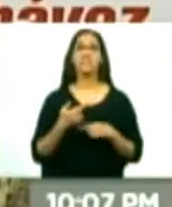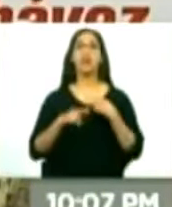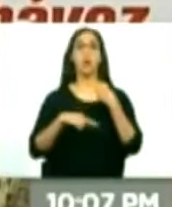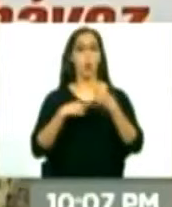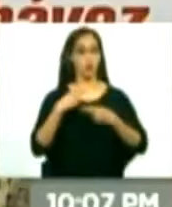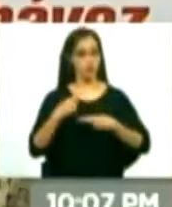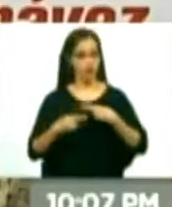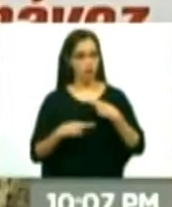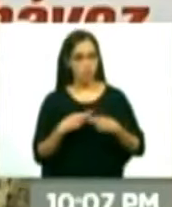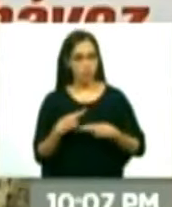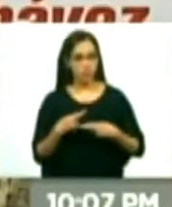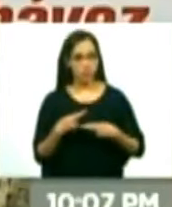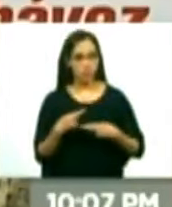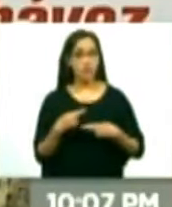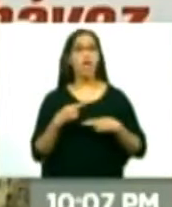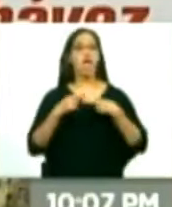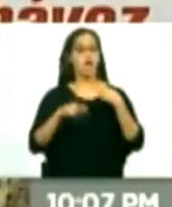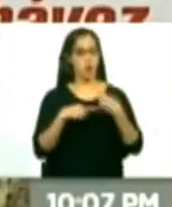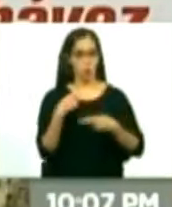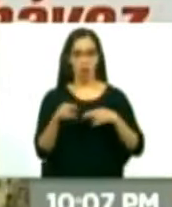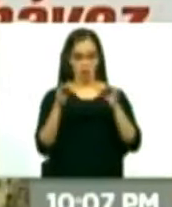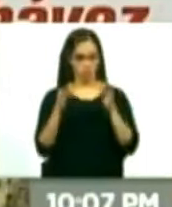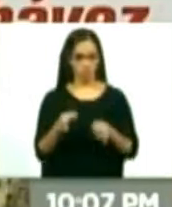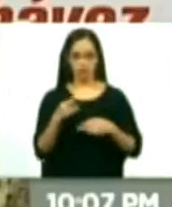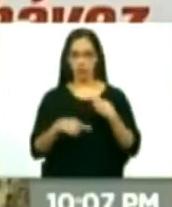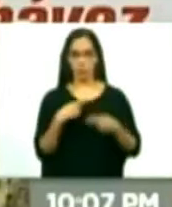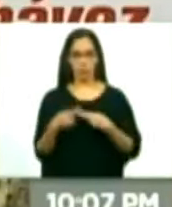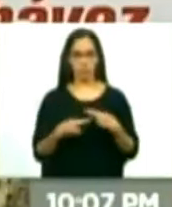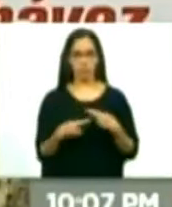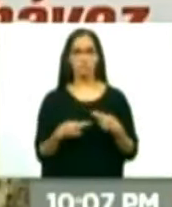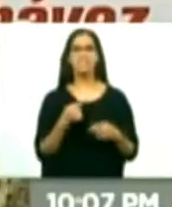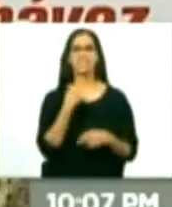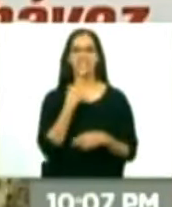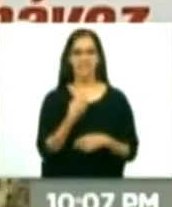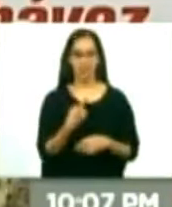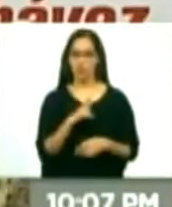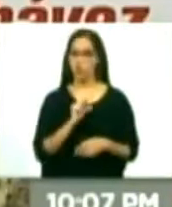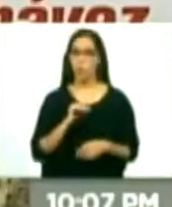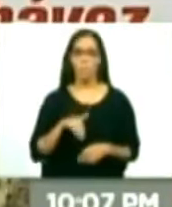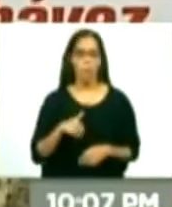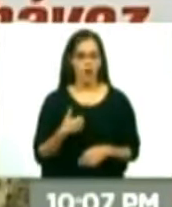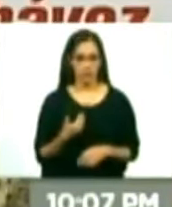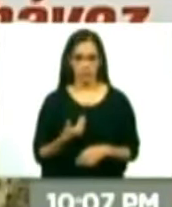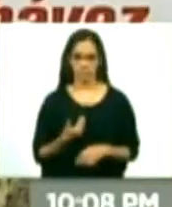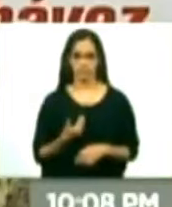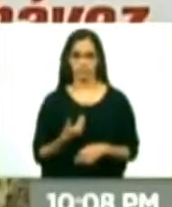revolucionariamente, en revolución así, una revolución de aquí de la mente, dígalo, no puedo.